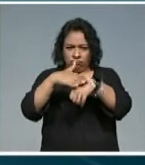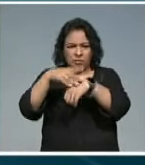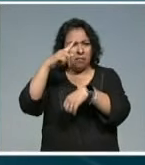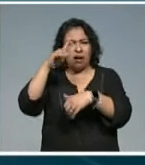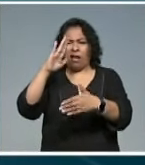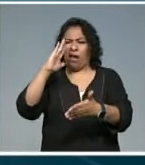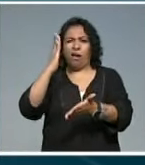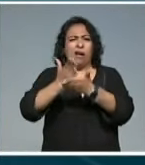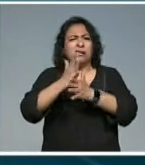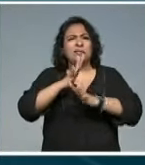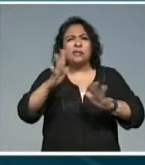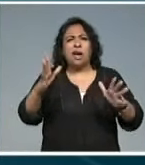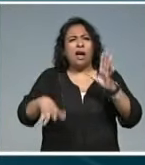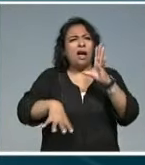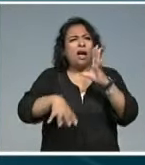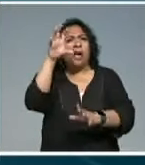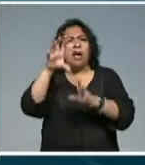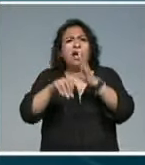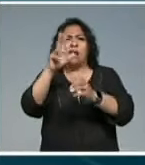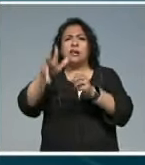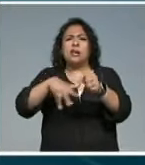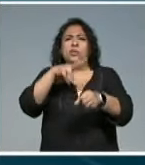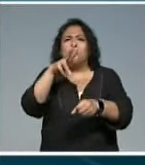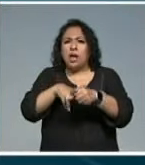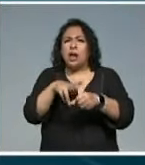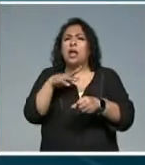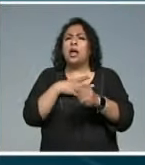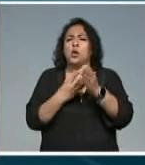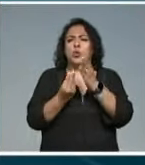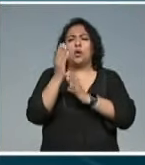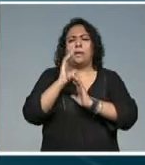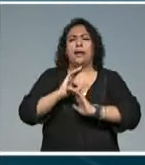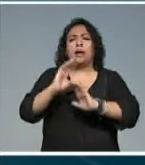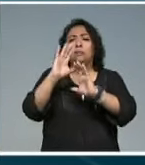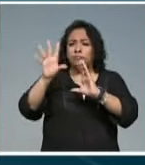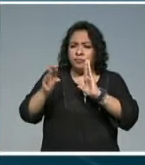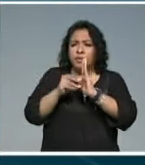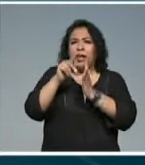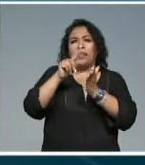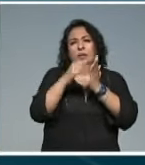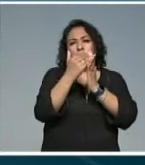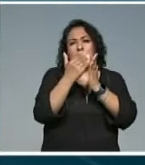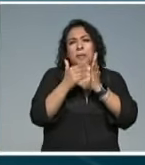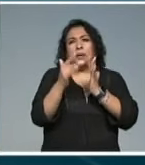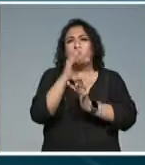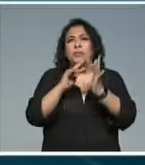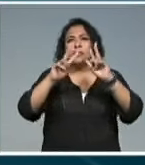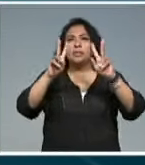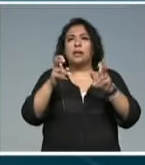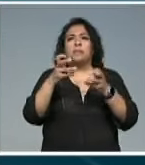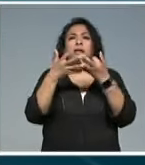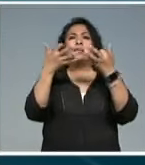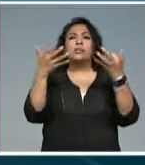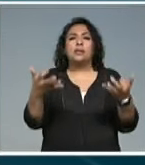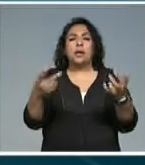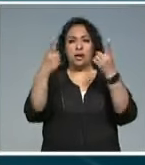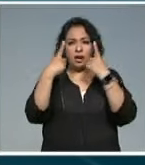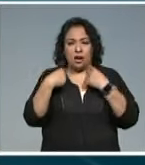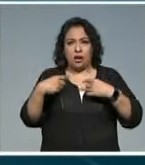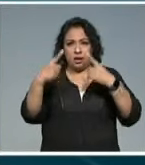la sobreexplotación de recursos naturales con un nuevo sencillo que forma parte de su próximo álbum, Tierra Llora.